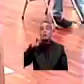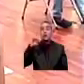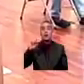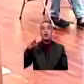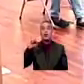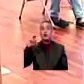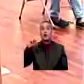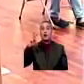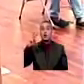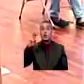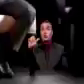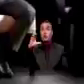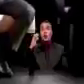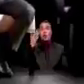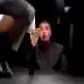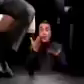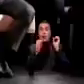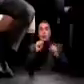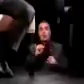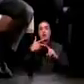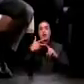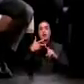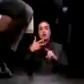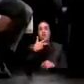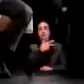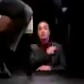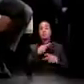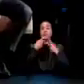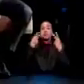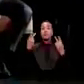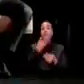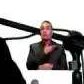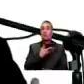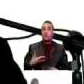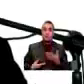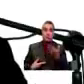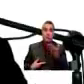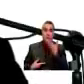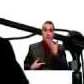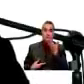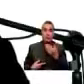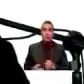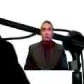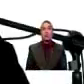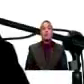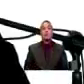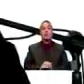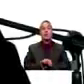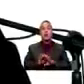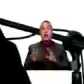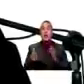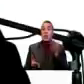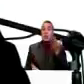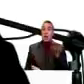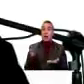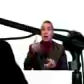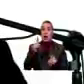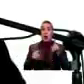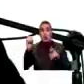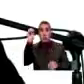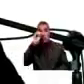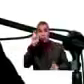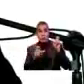podría existir la tercera dosis. El jefe de Estado lo anunció en los siguientes términos. Que ya estamos viendo algunas